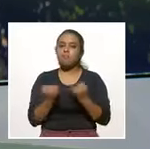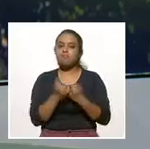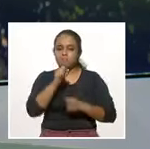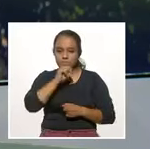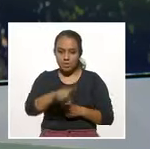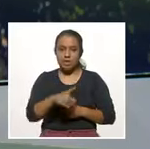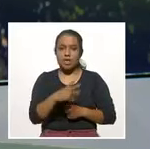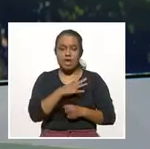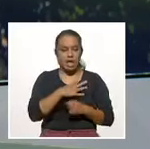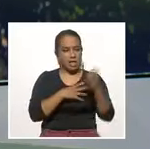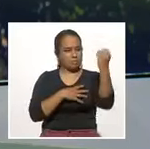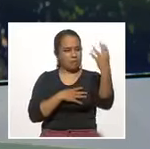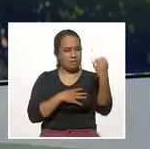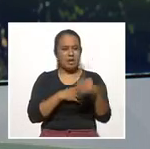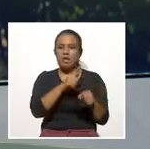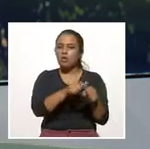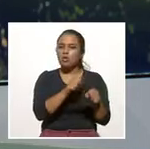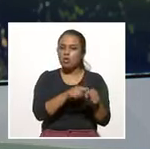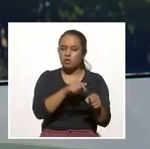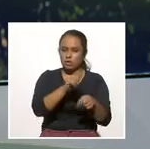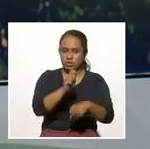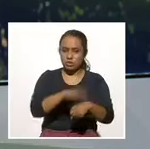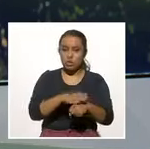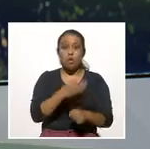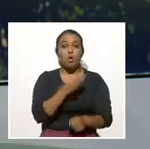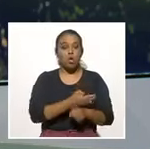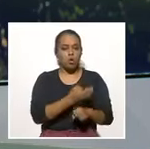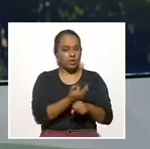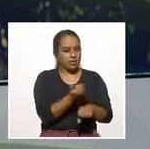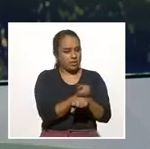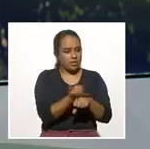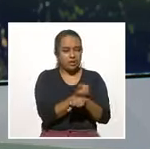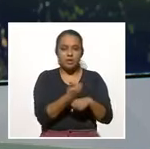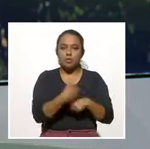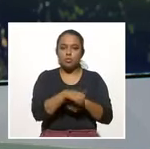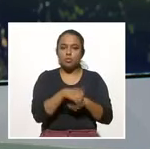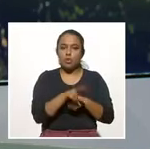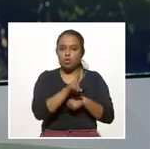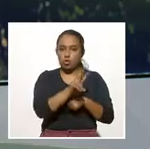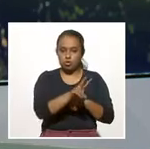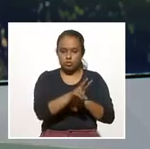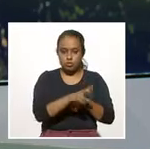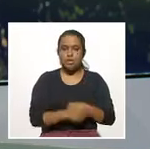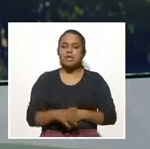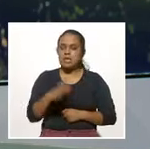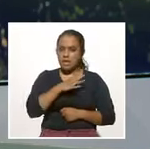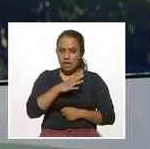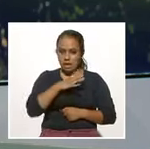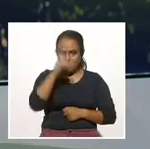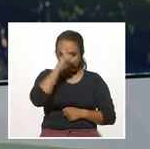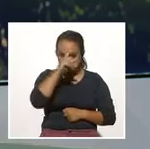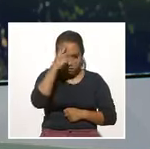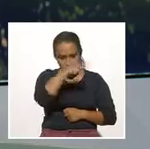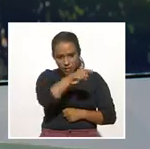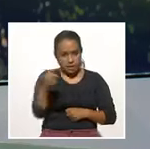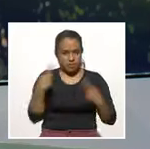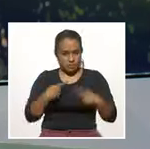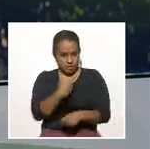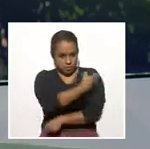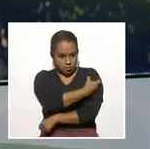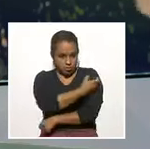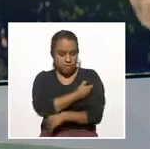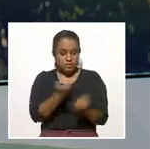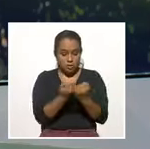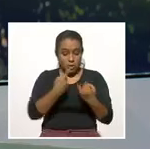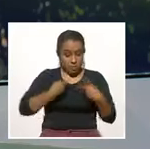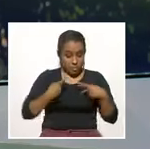Hay un semáforo de alerta volcánica. Sí. Actualmente lo tenemos en amarillo fase 2. Y en función de eso hay recomendaciones para protección civil y para sobre población.